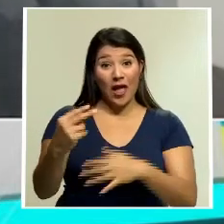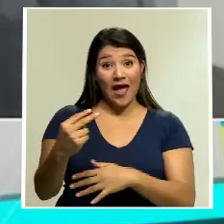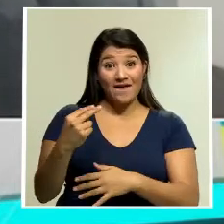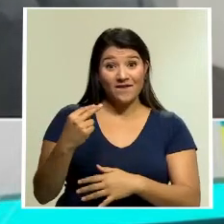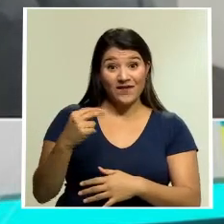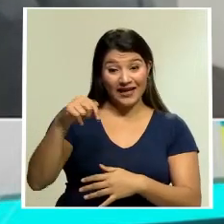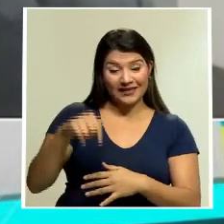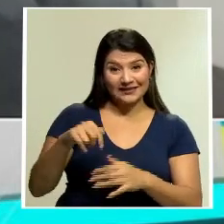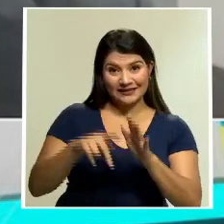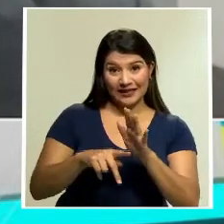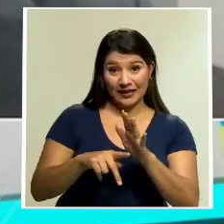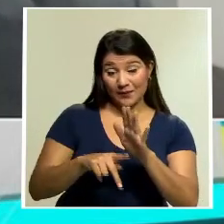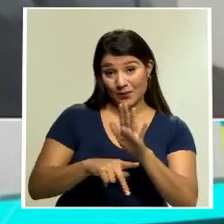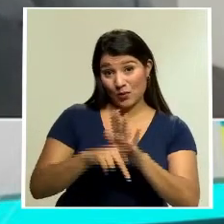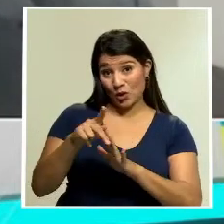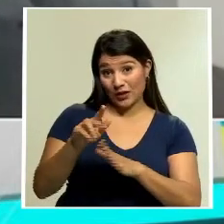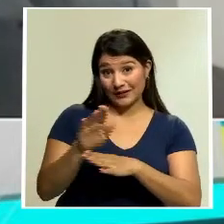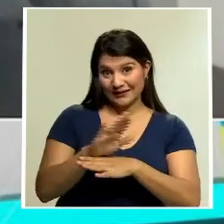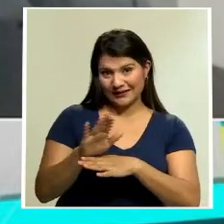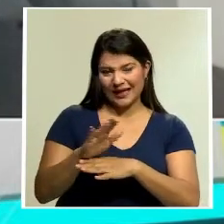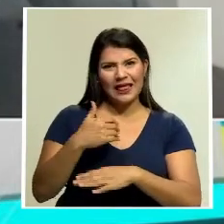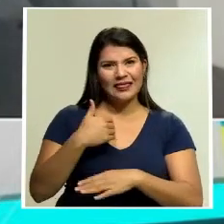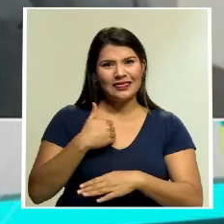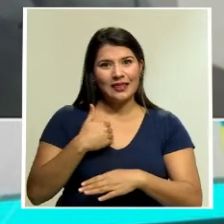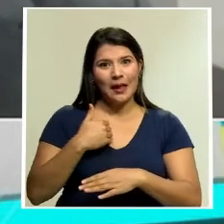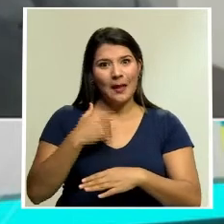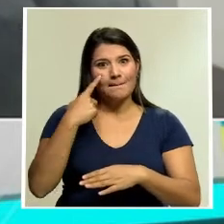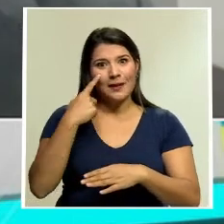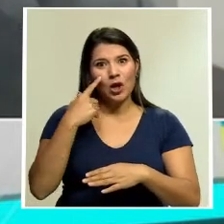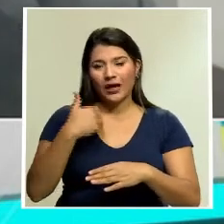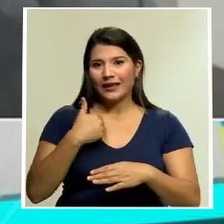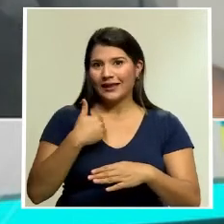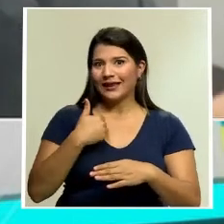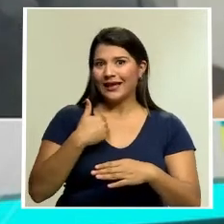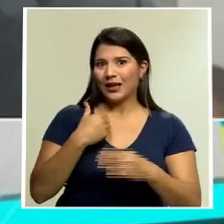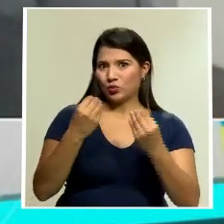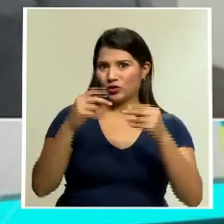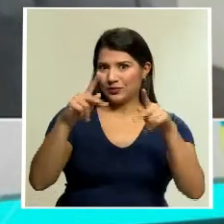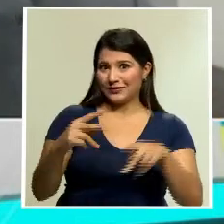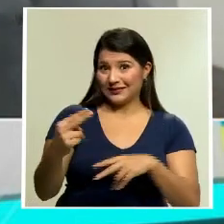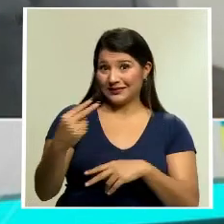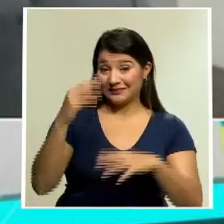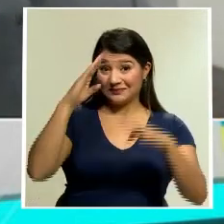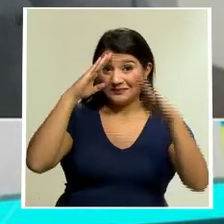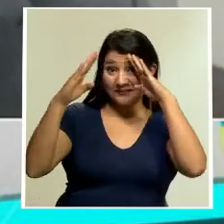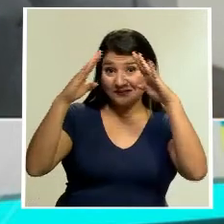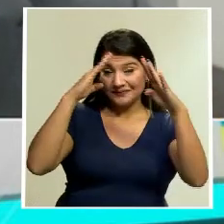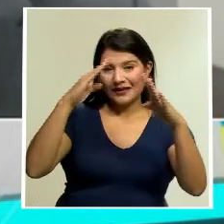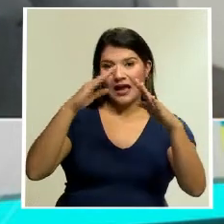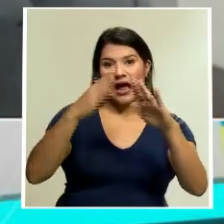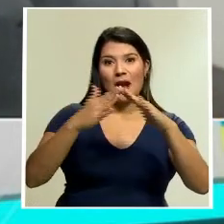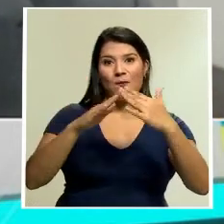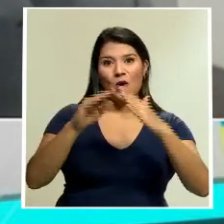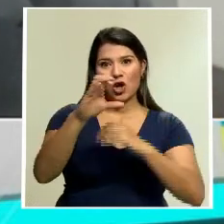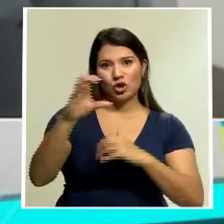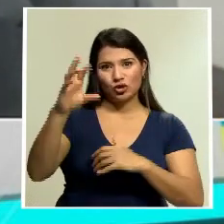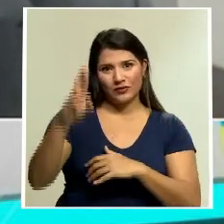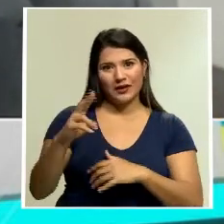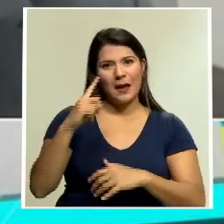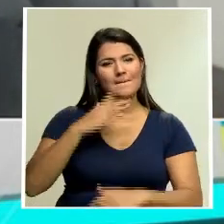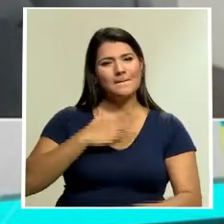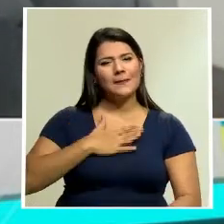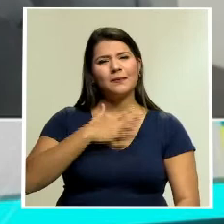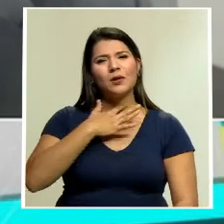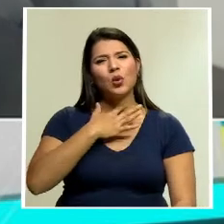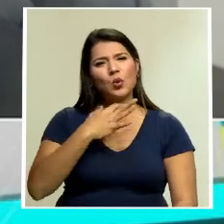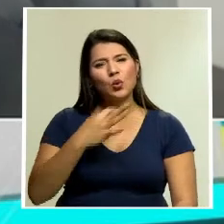importante programa que veo que tiene bastante alcance y saludar al pueblo costarricense. La verdad es que para mí es un gusto muy